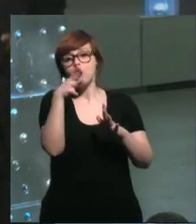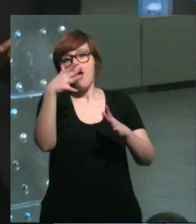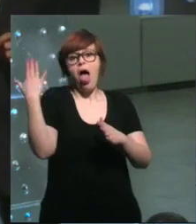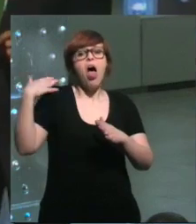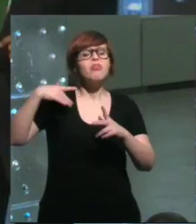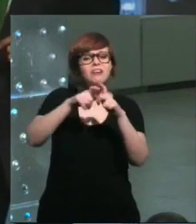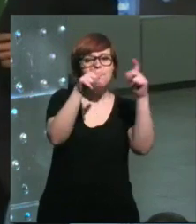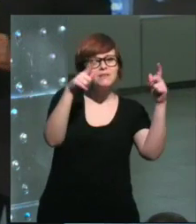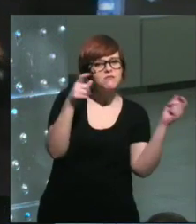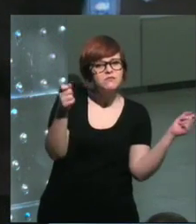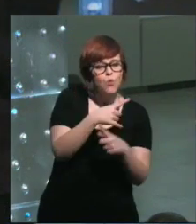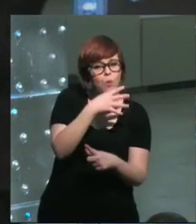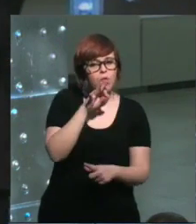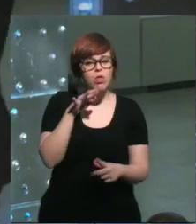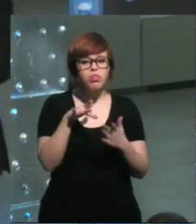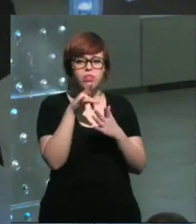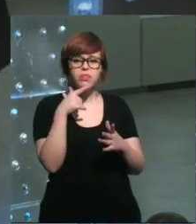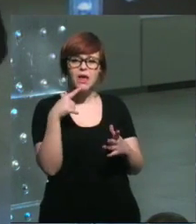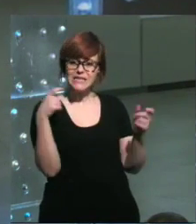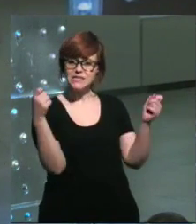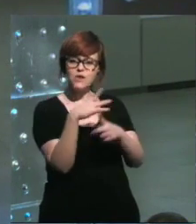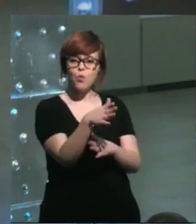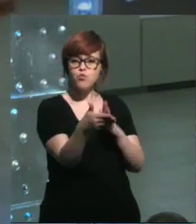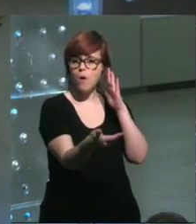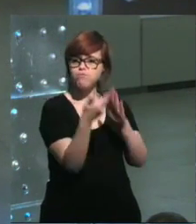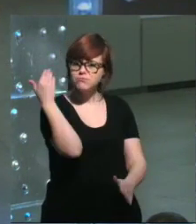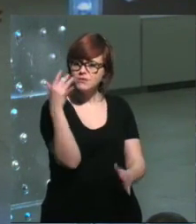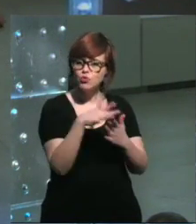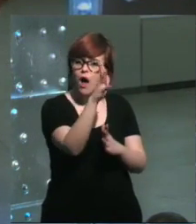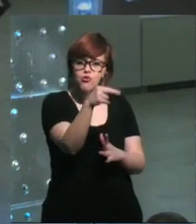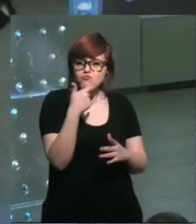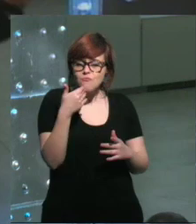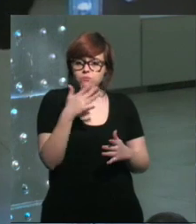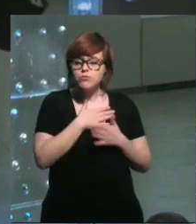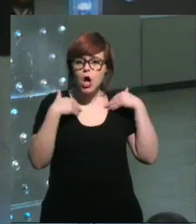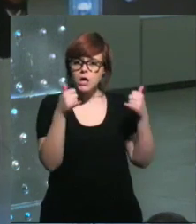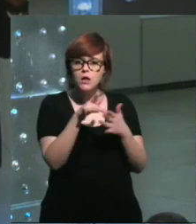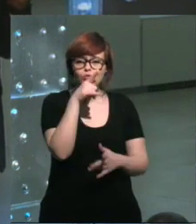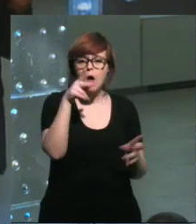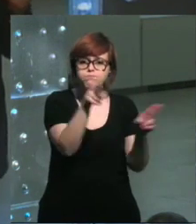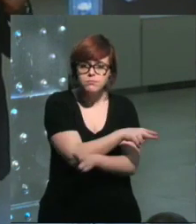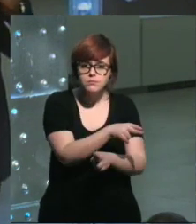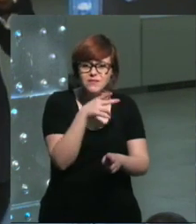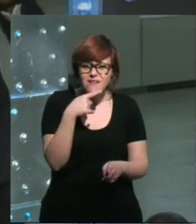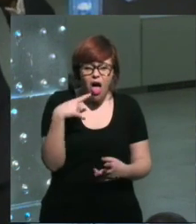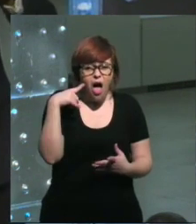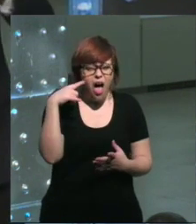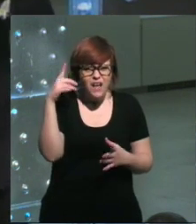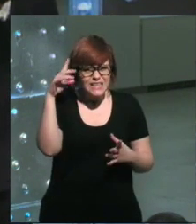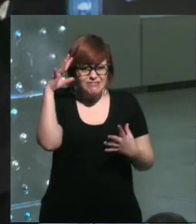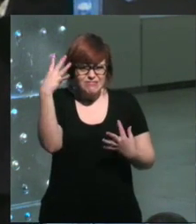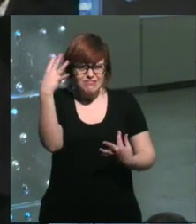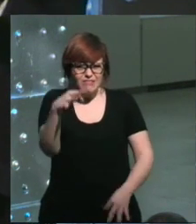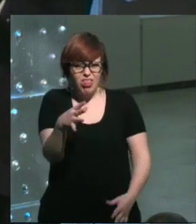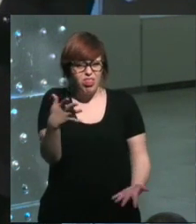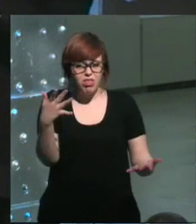quitar la cobertura de seguros cuando les diera la gana, era tan patético que hay un concepto en